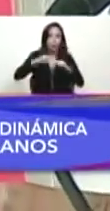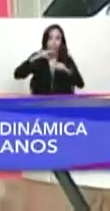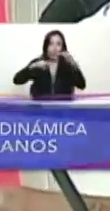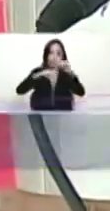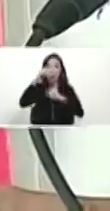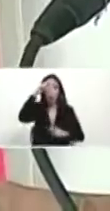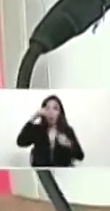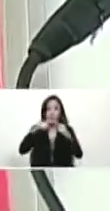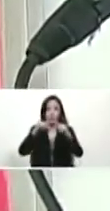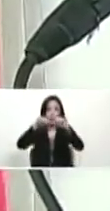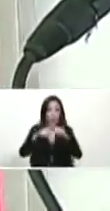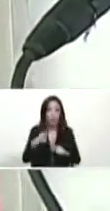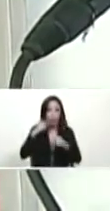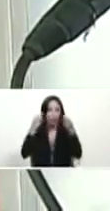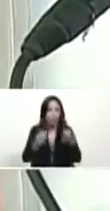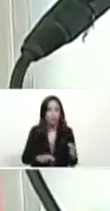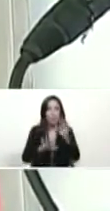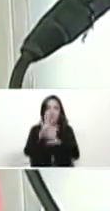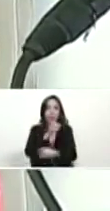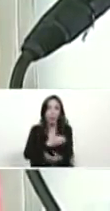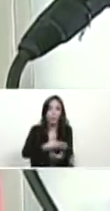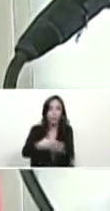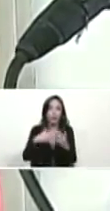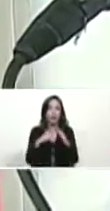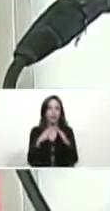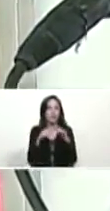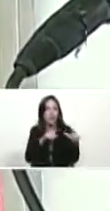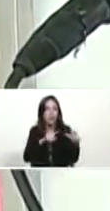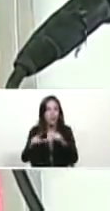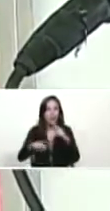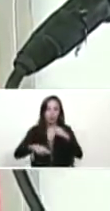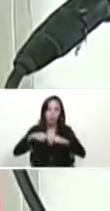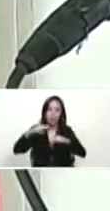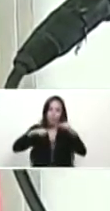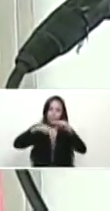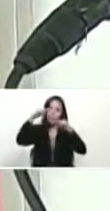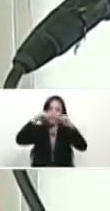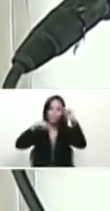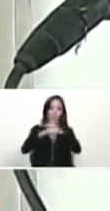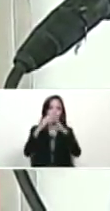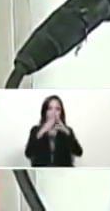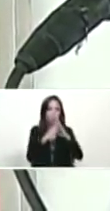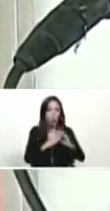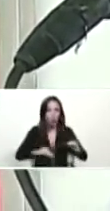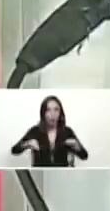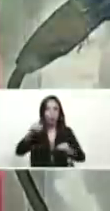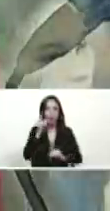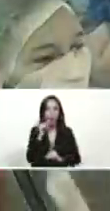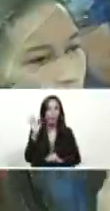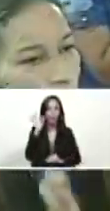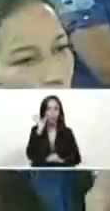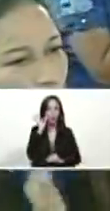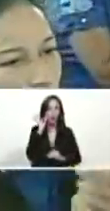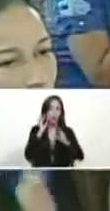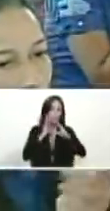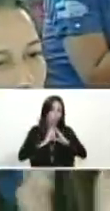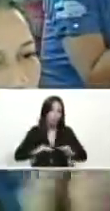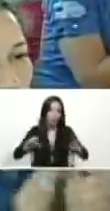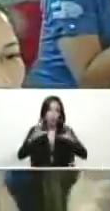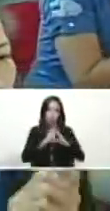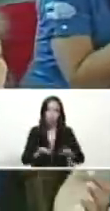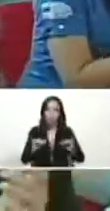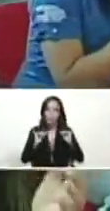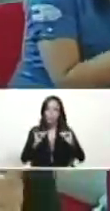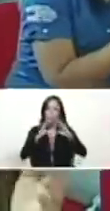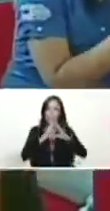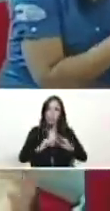mínima es 5 millones de viviendas para que todos los venezolanos, todas las venezolanas,